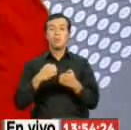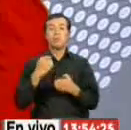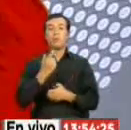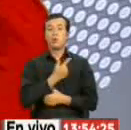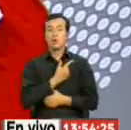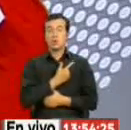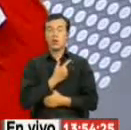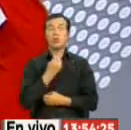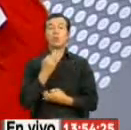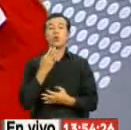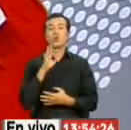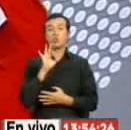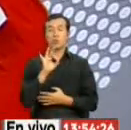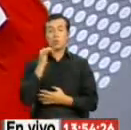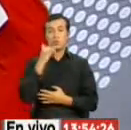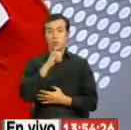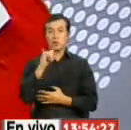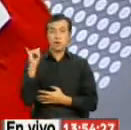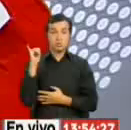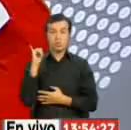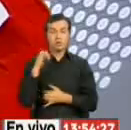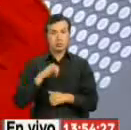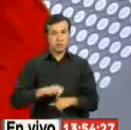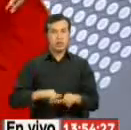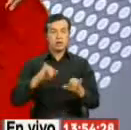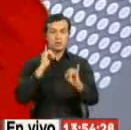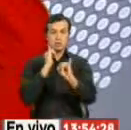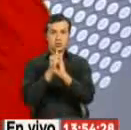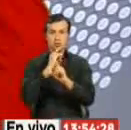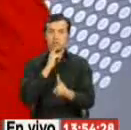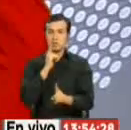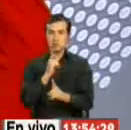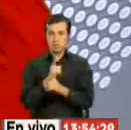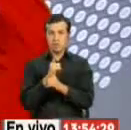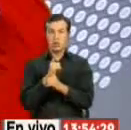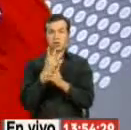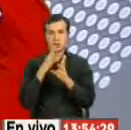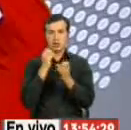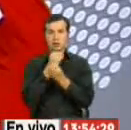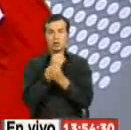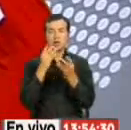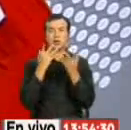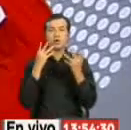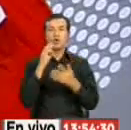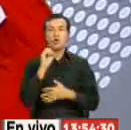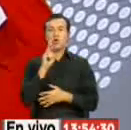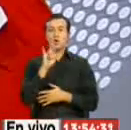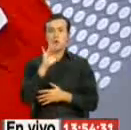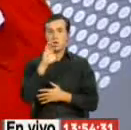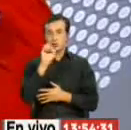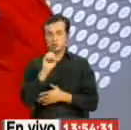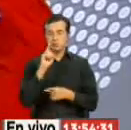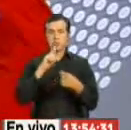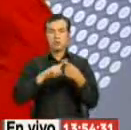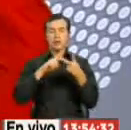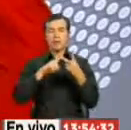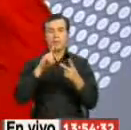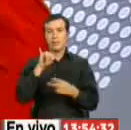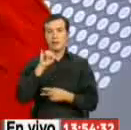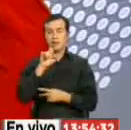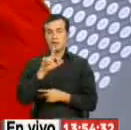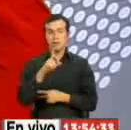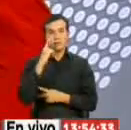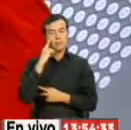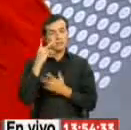mencionado que alrededor de 9 jugadores saldrían de la institución pero ya los confirmados serían horacio salaverri y también daniel viteri con